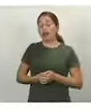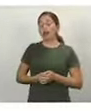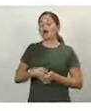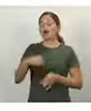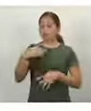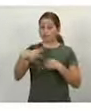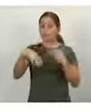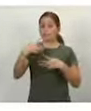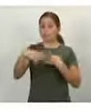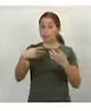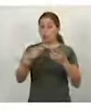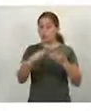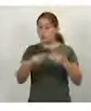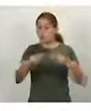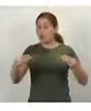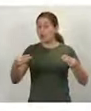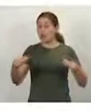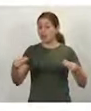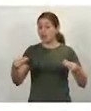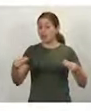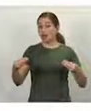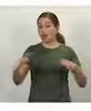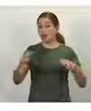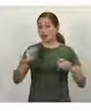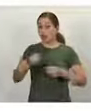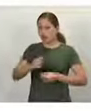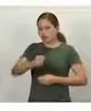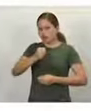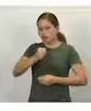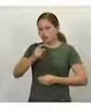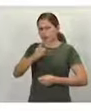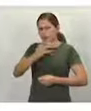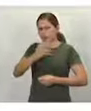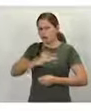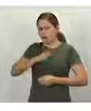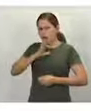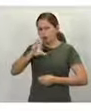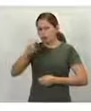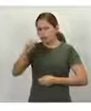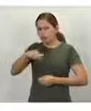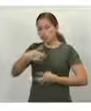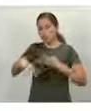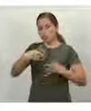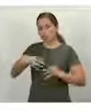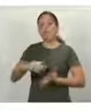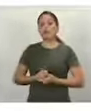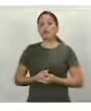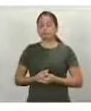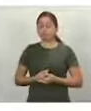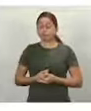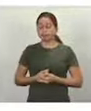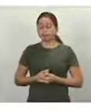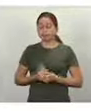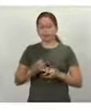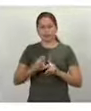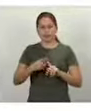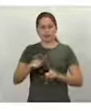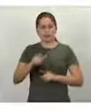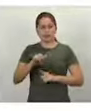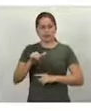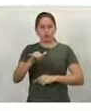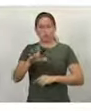la tierra, y enérgicamente Fidel denuncia este problema. Pero también